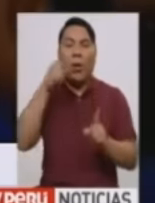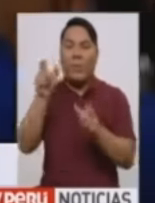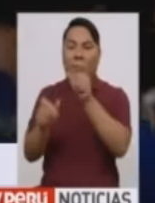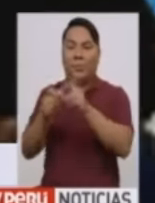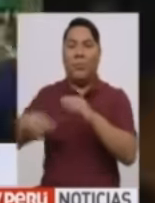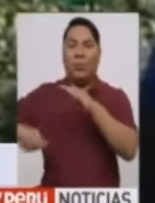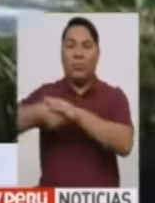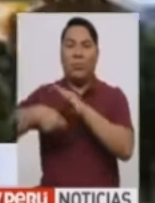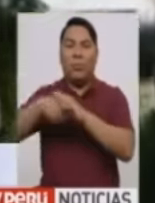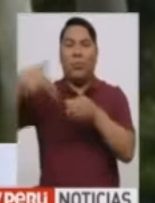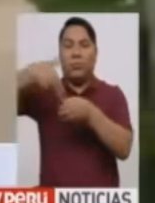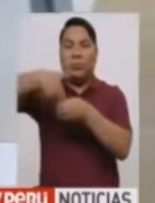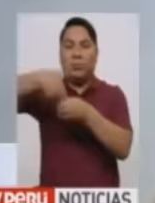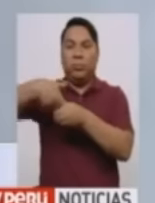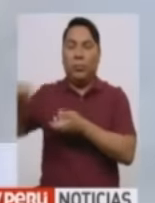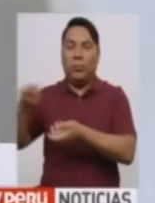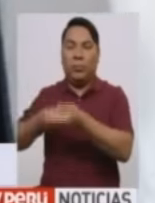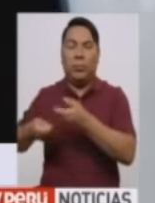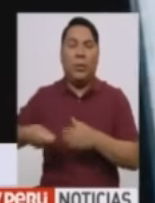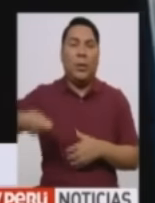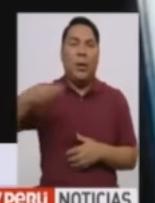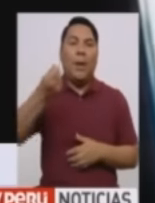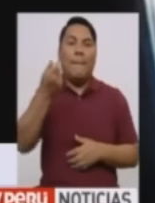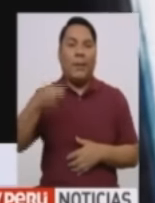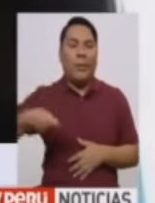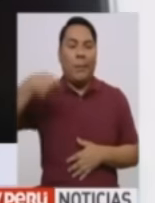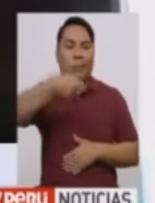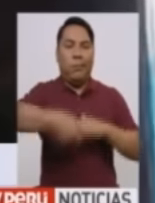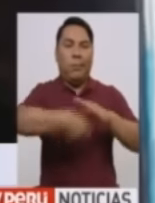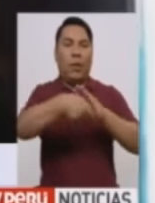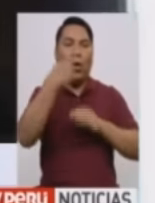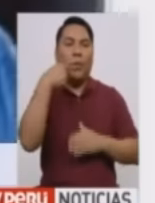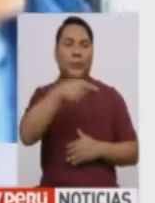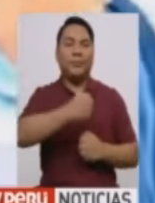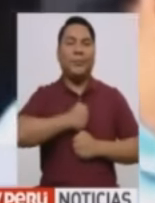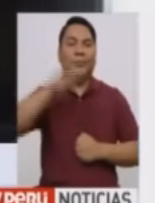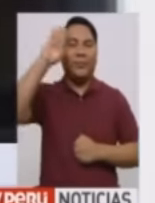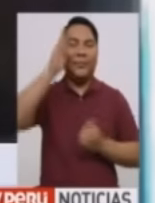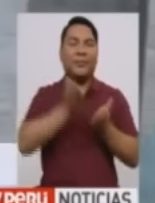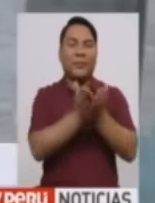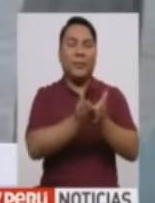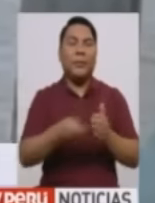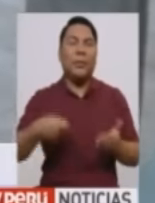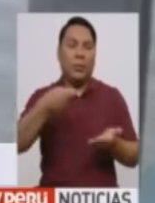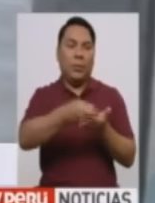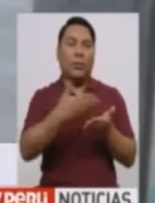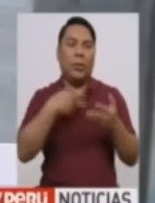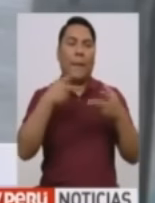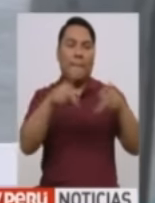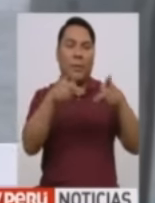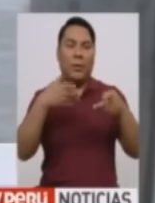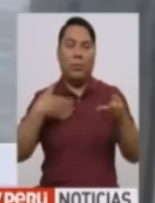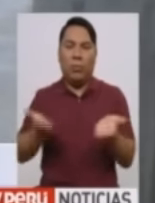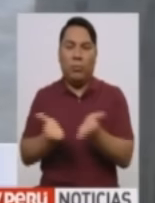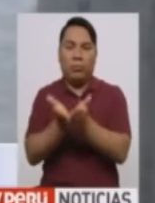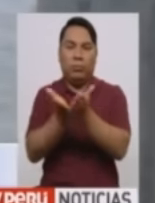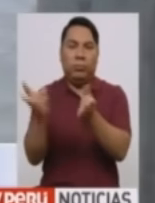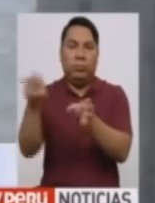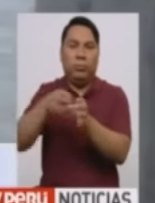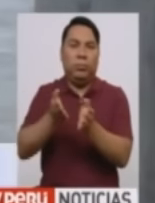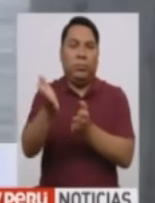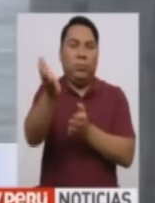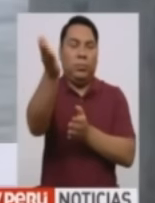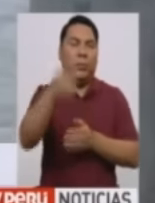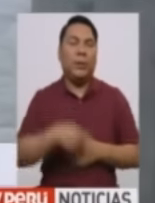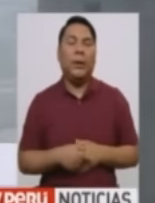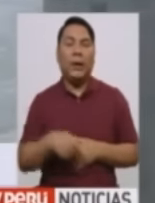de combustible ilegal entregaban una presunta coima al marino por el paso de material a zonas de minería ilegal. Fuentes locales